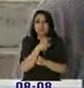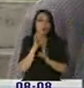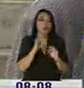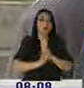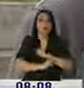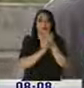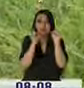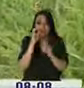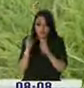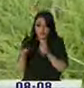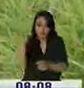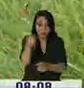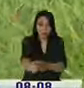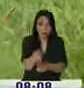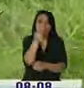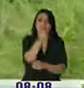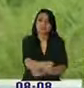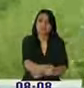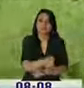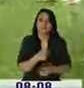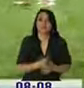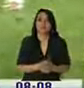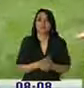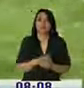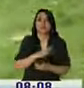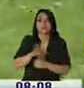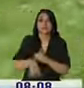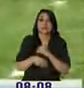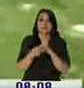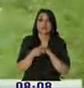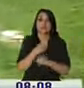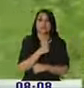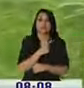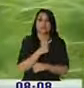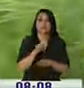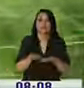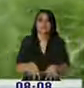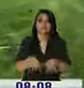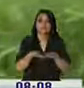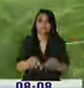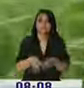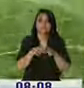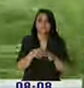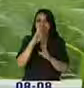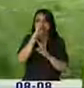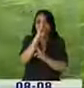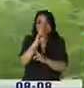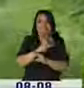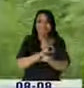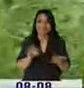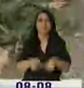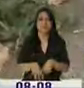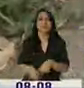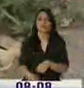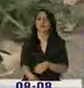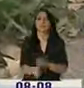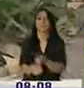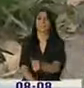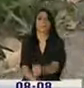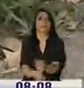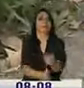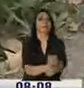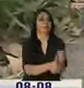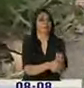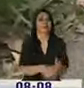las botellas. A esto hay que sumarle que los propietarios de los perritos no recogen los desechos de sus mascotas, por lo que Andrea